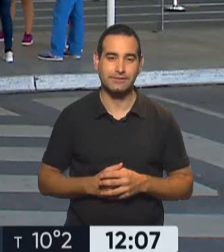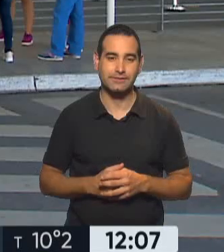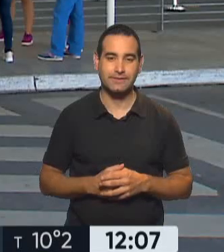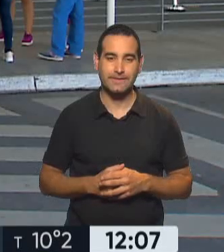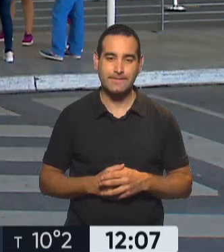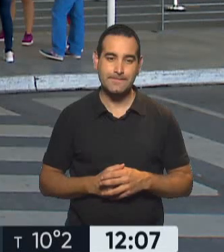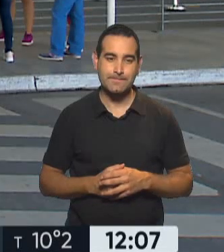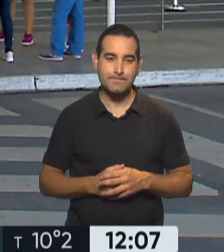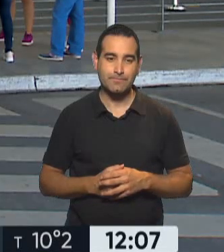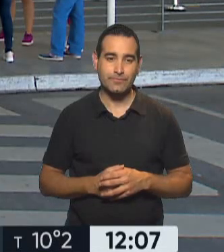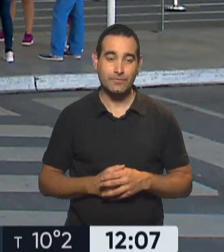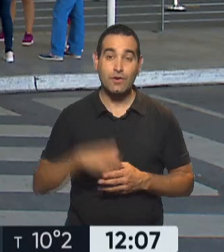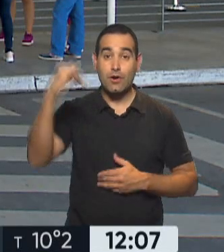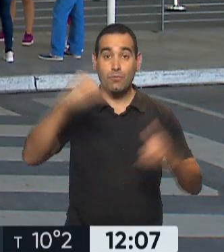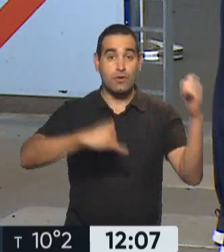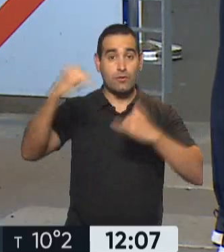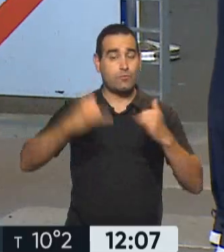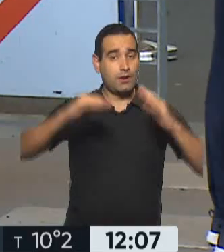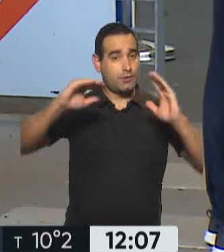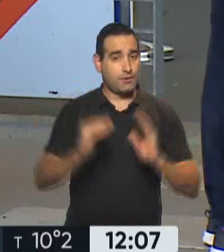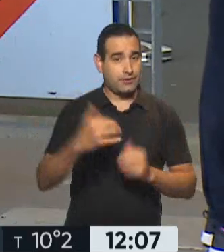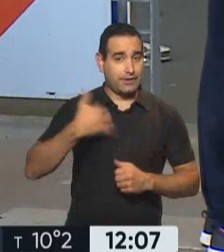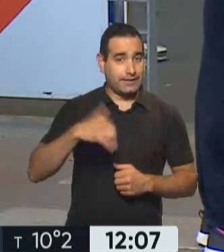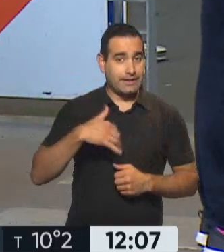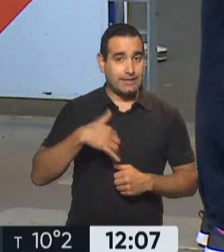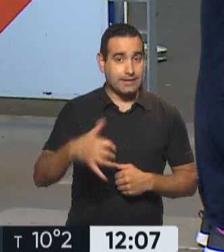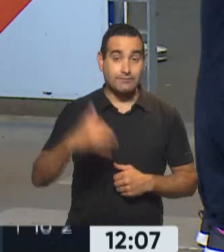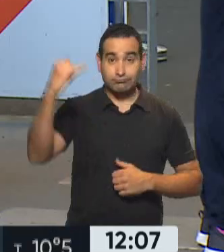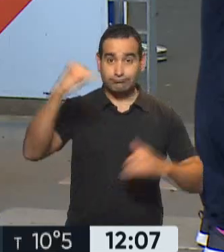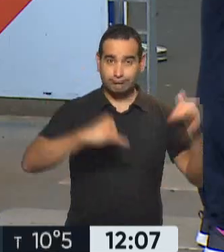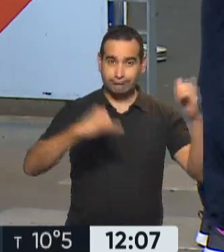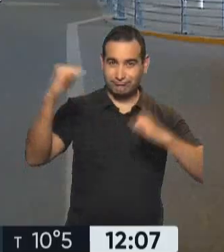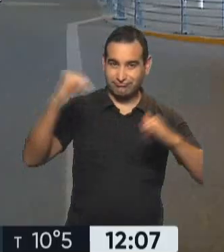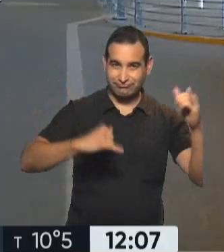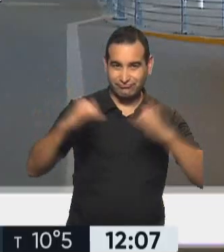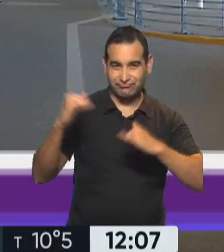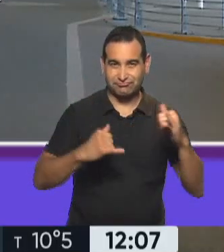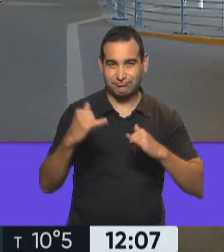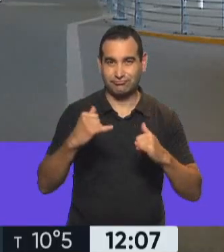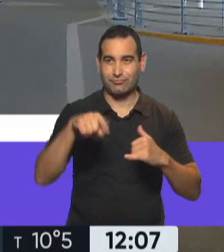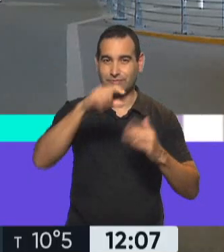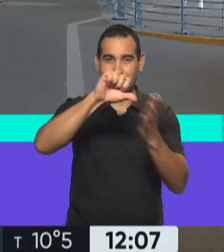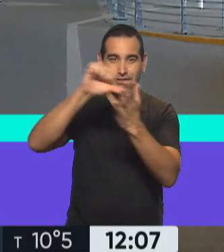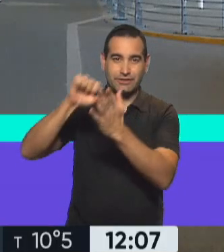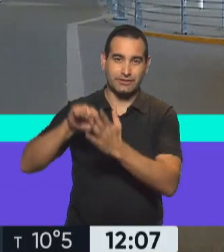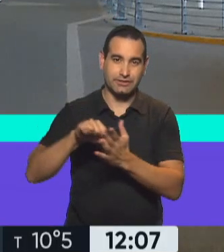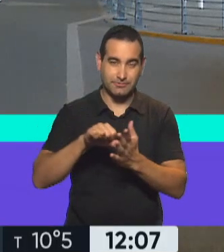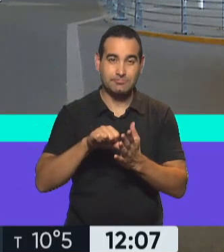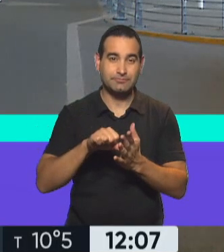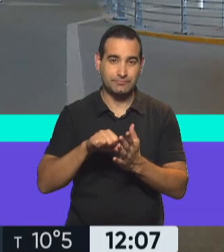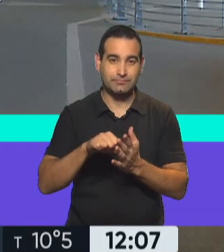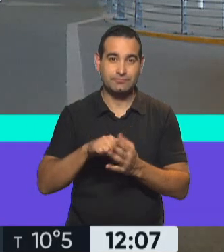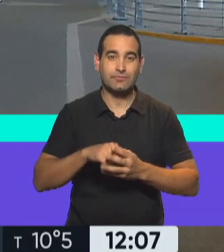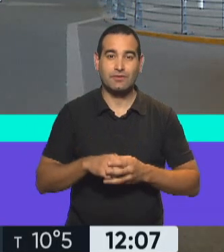Y en restricciones de vuelos a la República Argentina, los vuelos que llegan desde el exterior, recordemos,